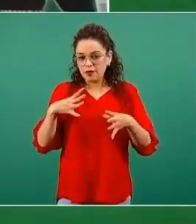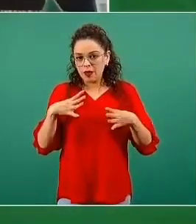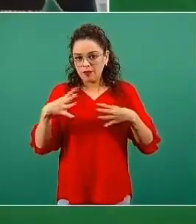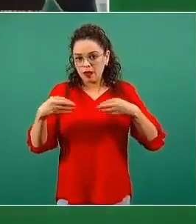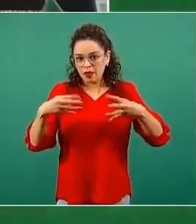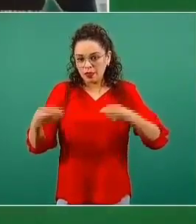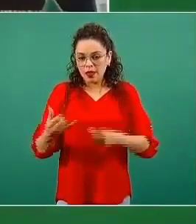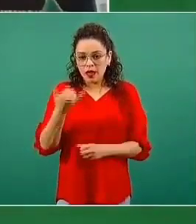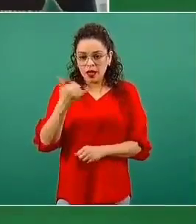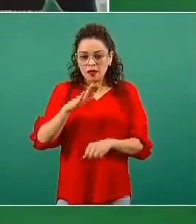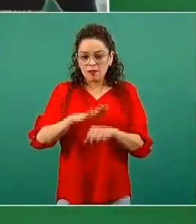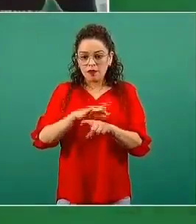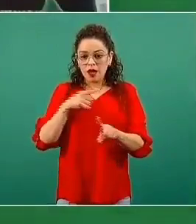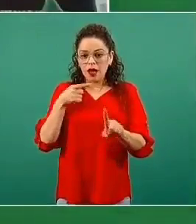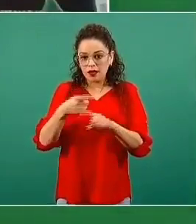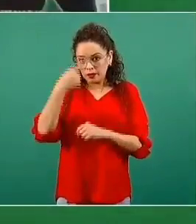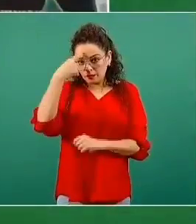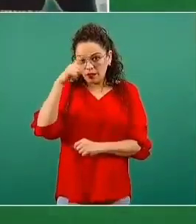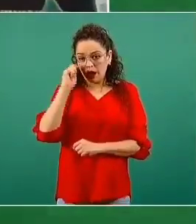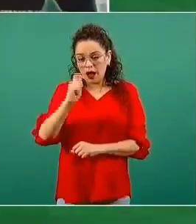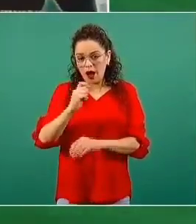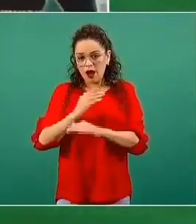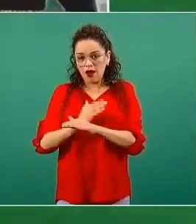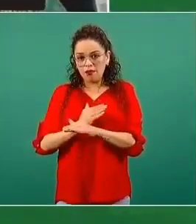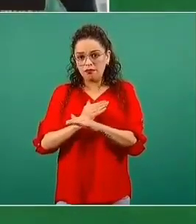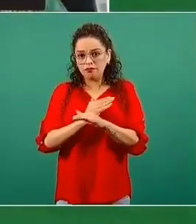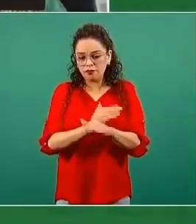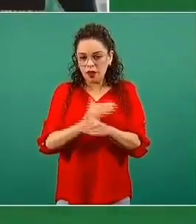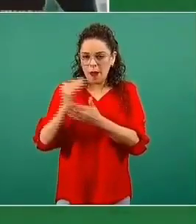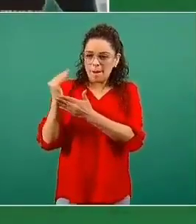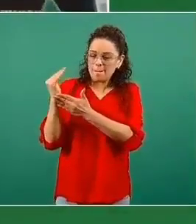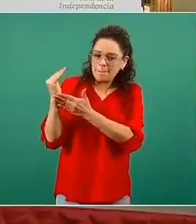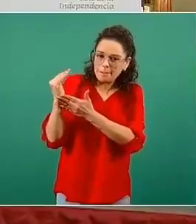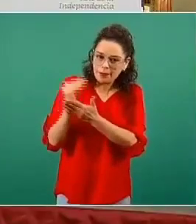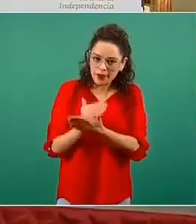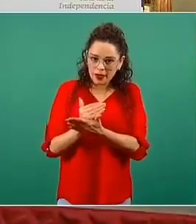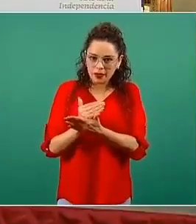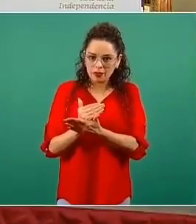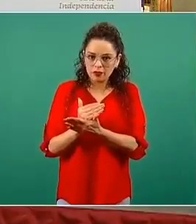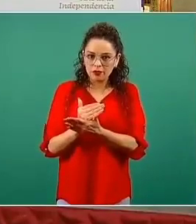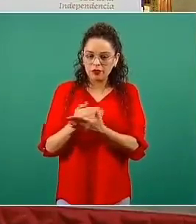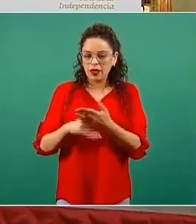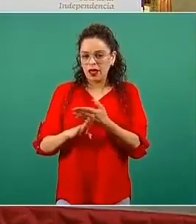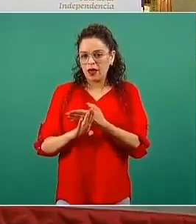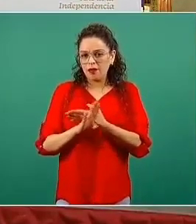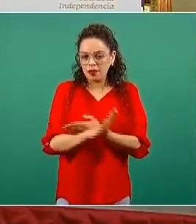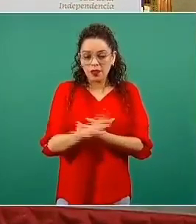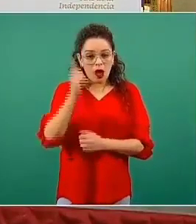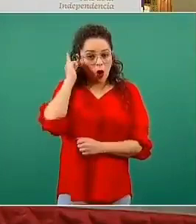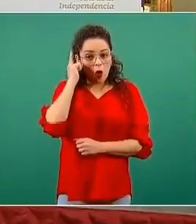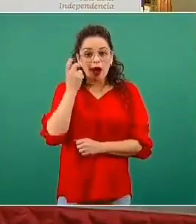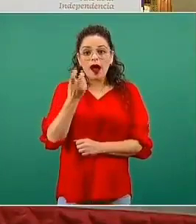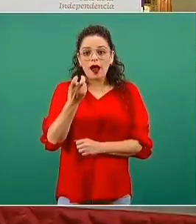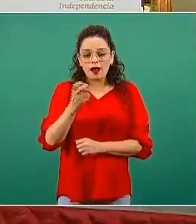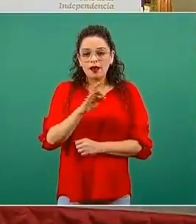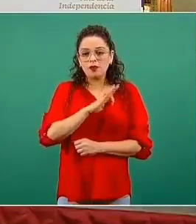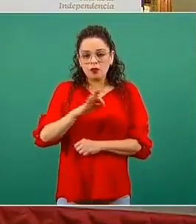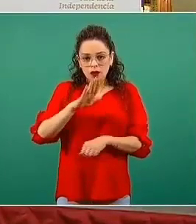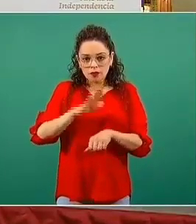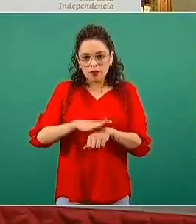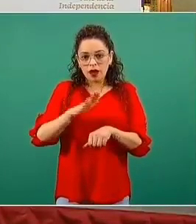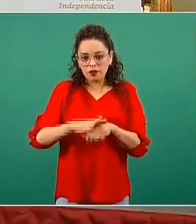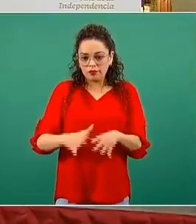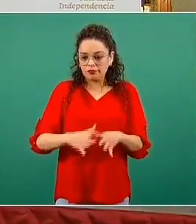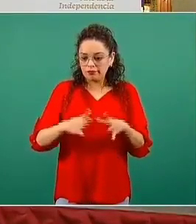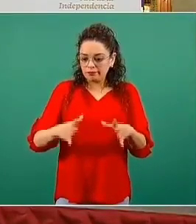especialmente en todas las medidas de contención, y que ojalá podamos ampliar ese grupo de estados